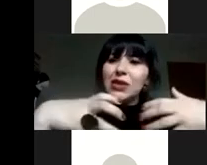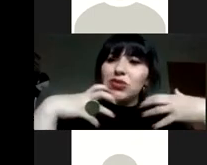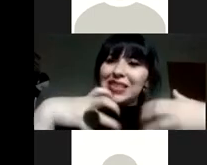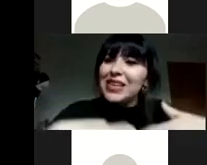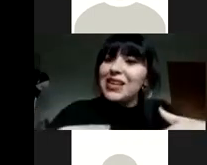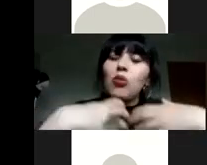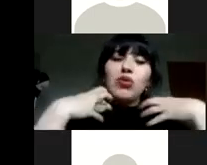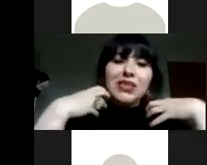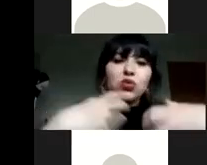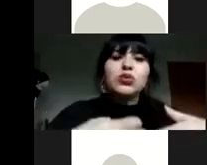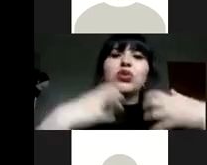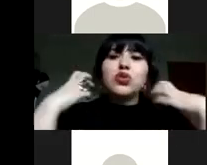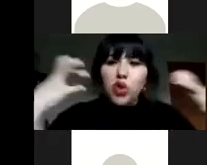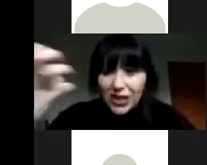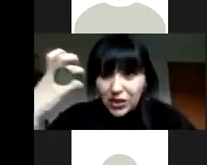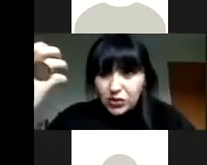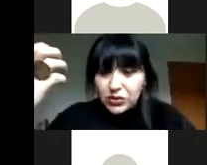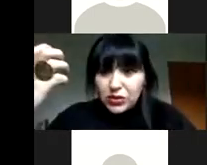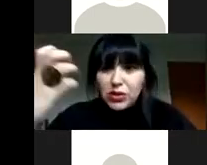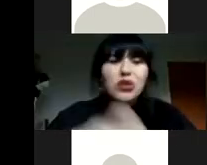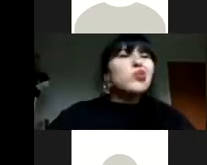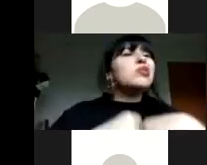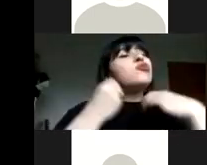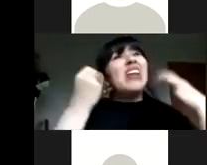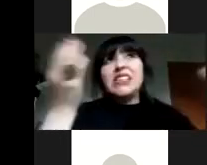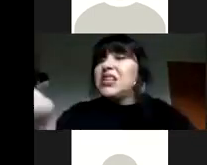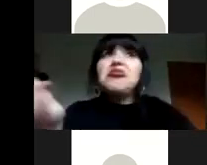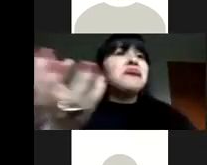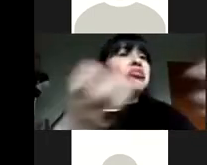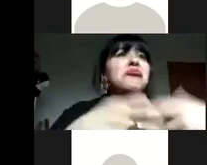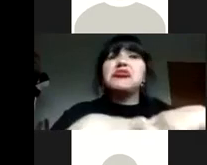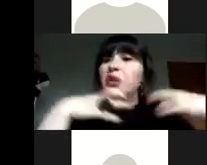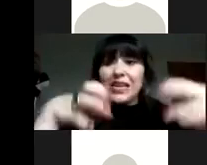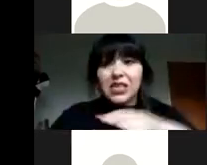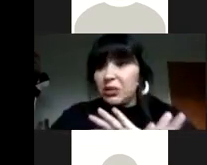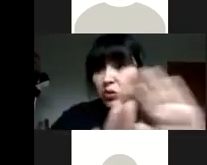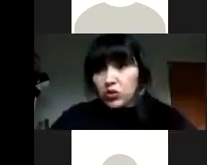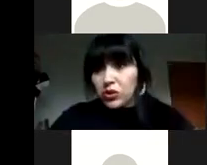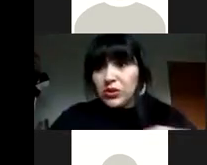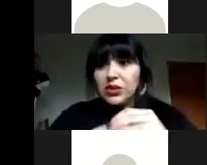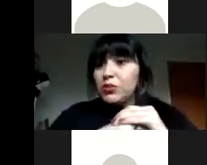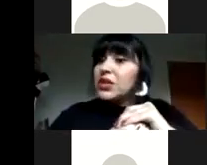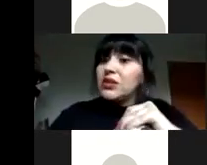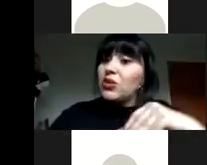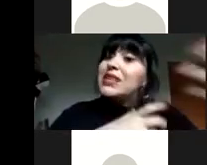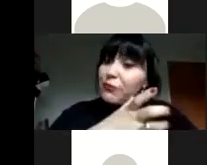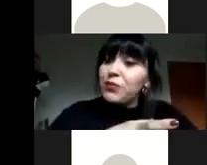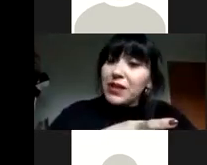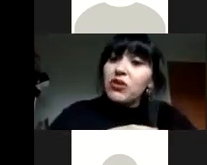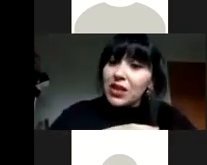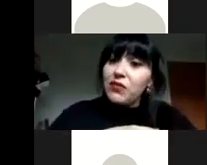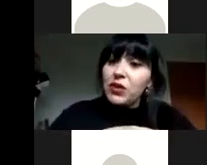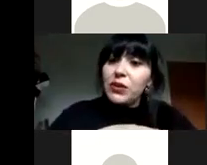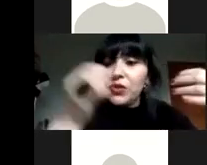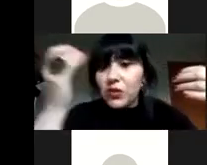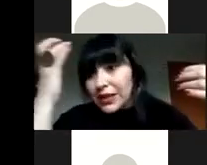interesa que usted tenga un discurso sólido. No un discurso latero, no un discurso moralista en absoluto, porque no es la forma de